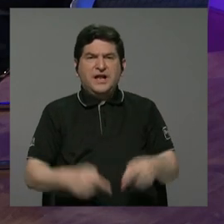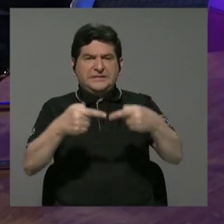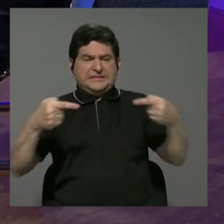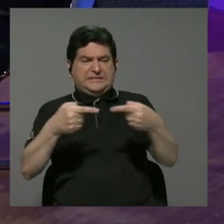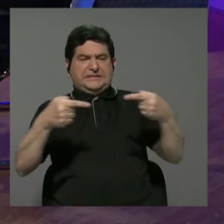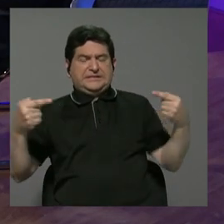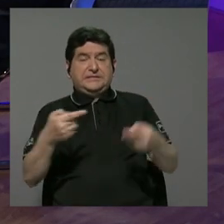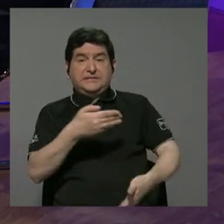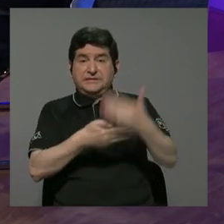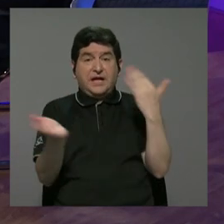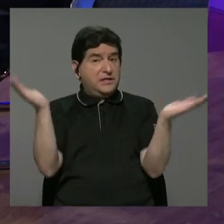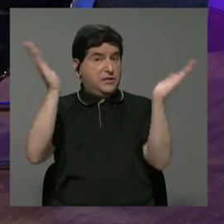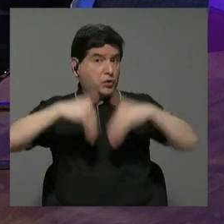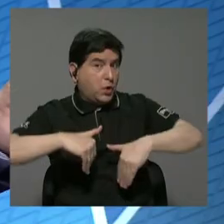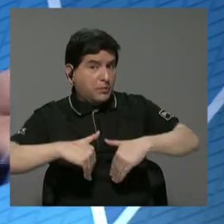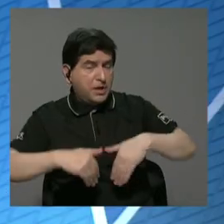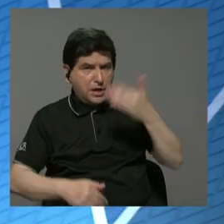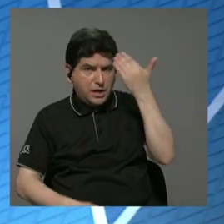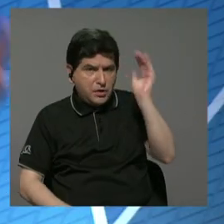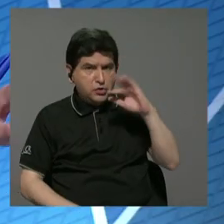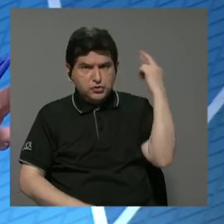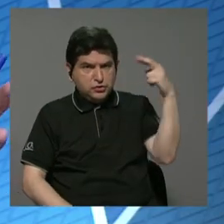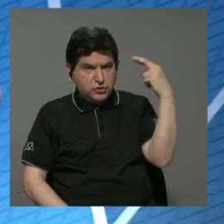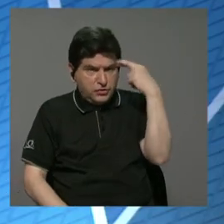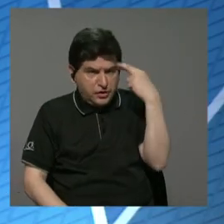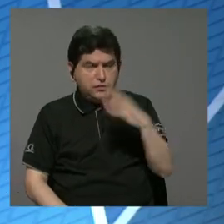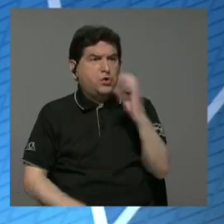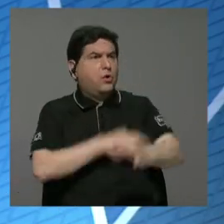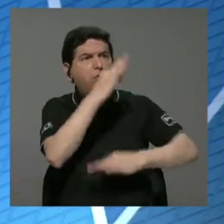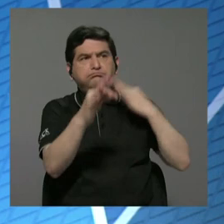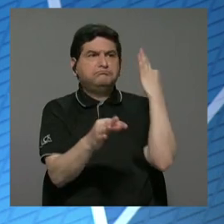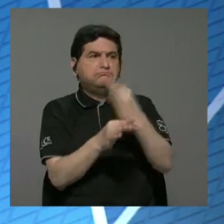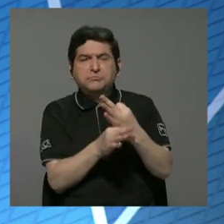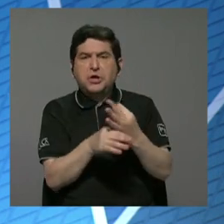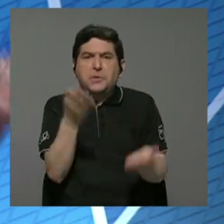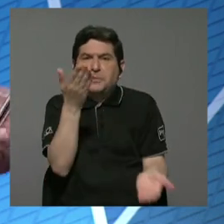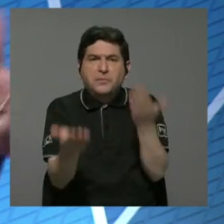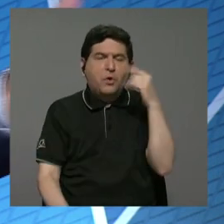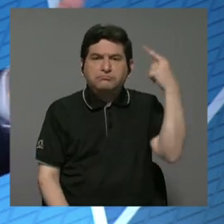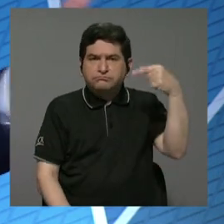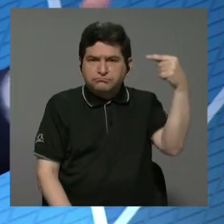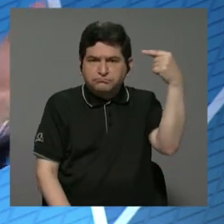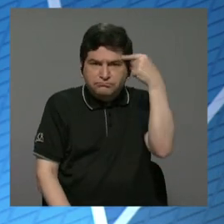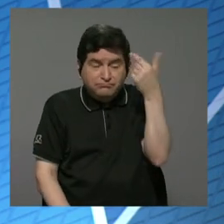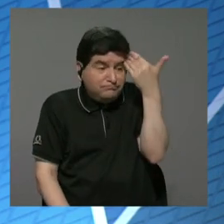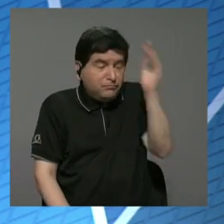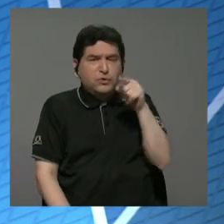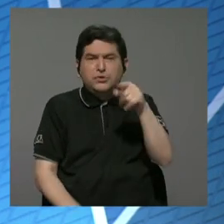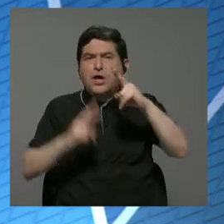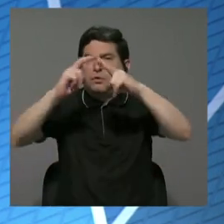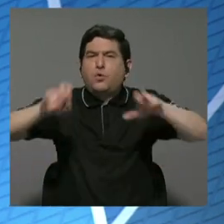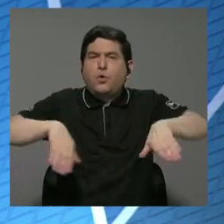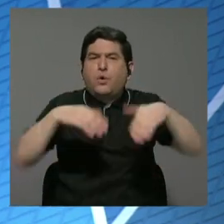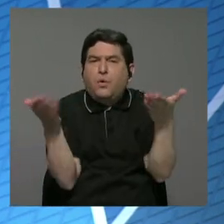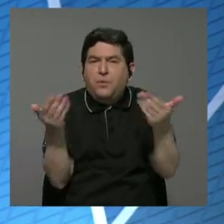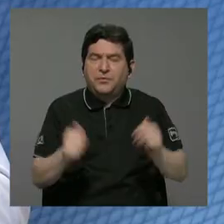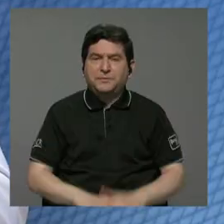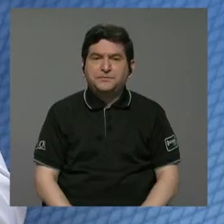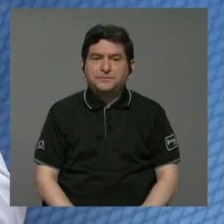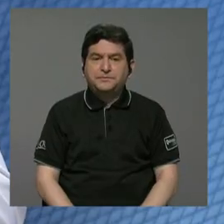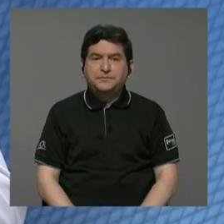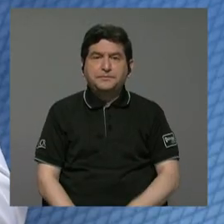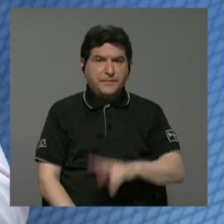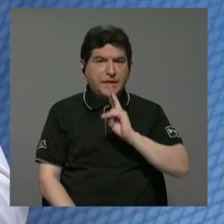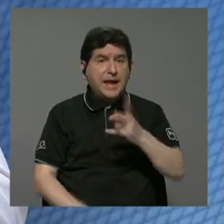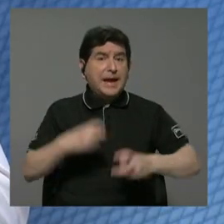antagonismo que antes no existía. No sé si será por eso, será por un estilo de gobierno, no sé cómo lo analiza usted. Bueno, en realidad